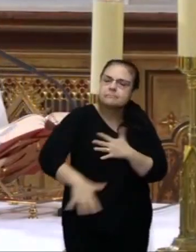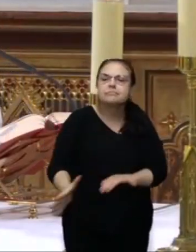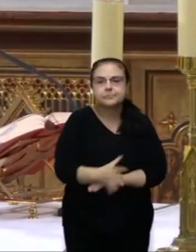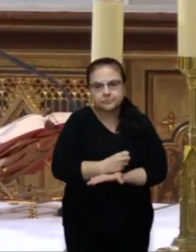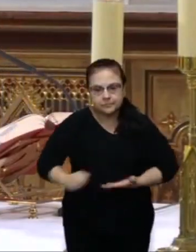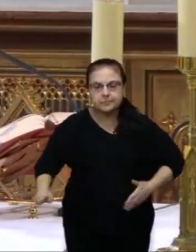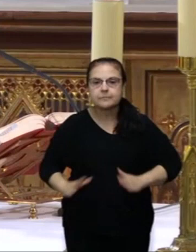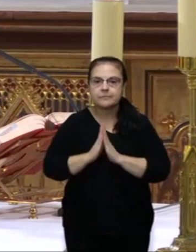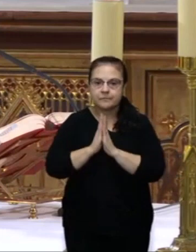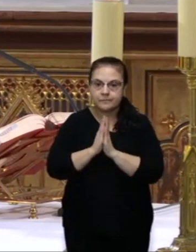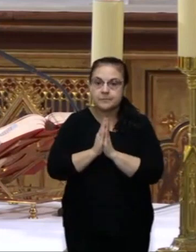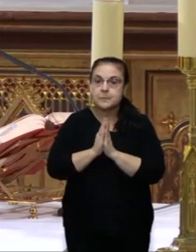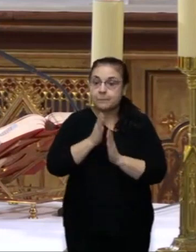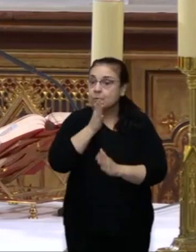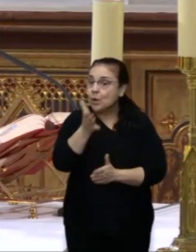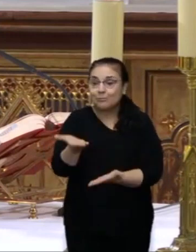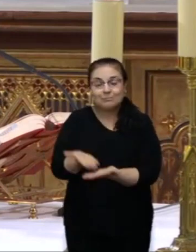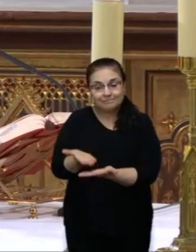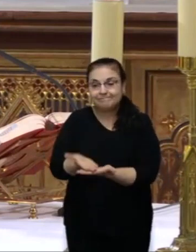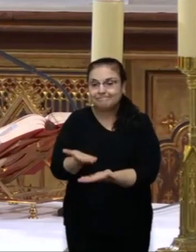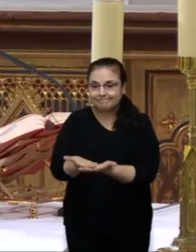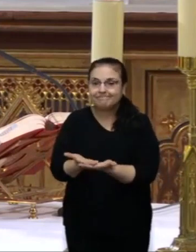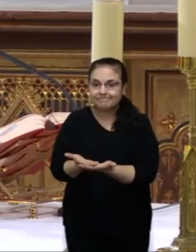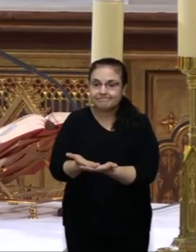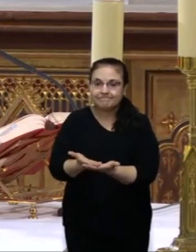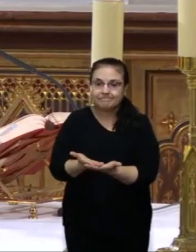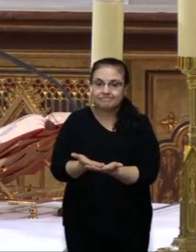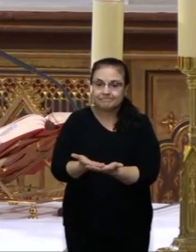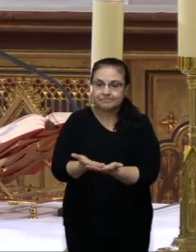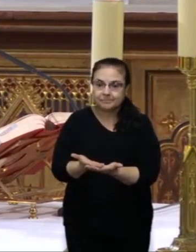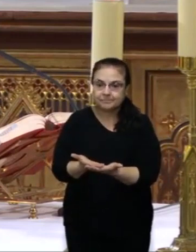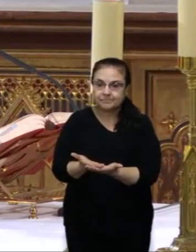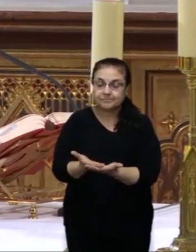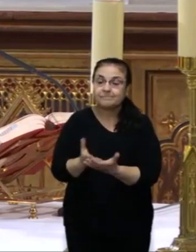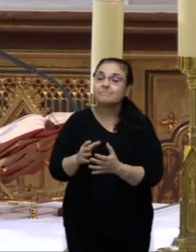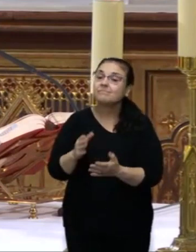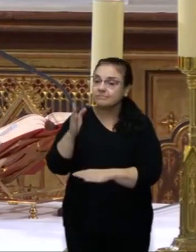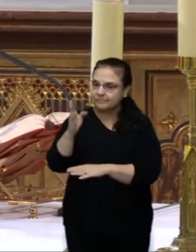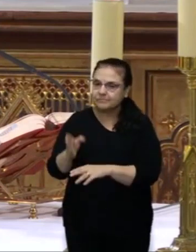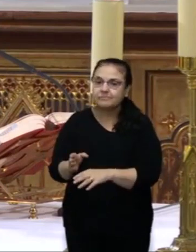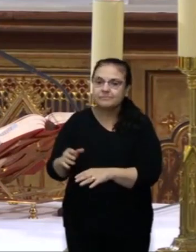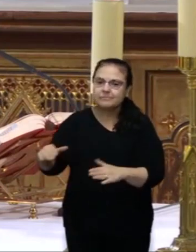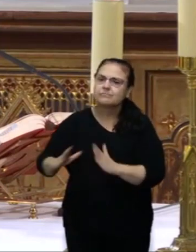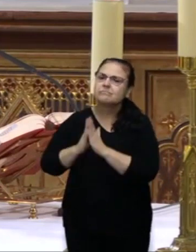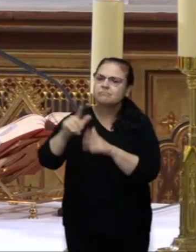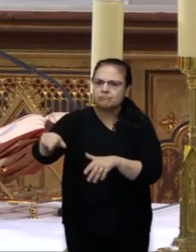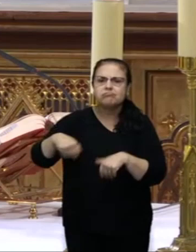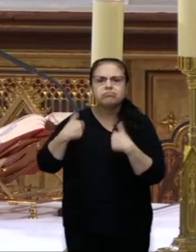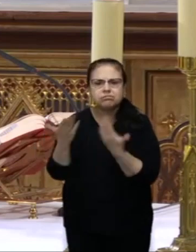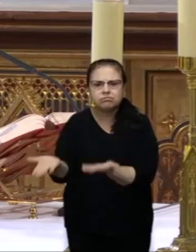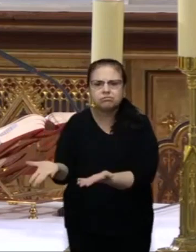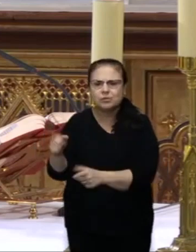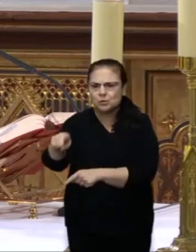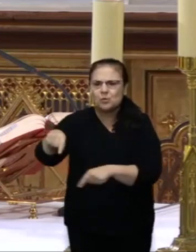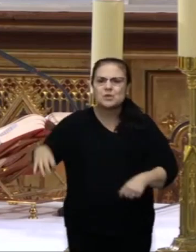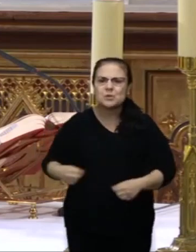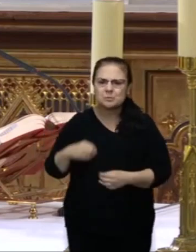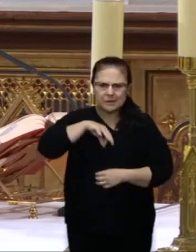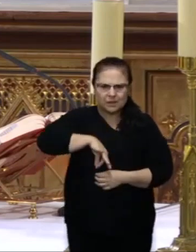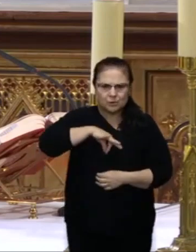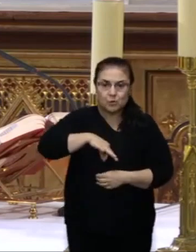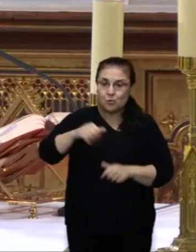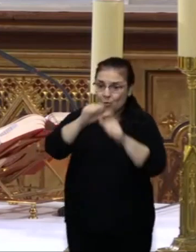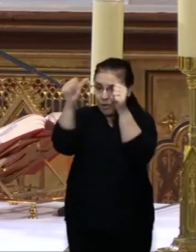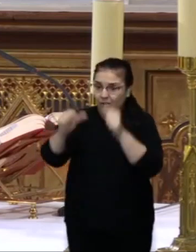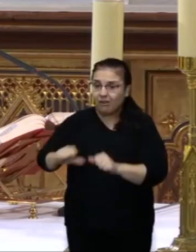fuente de toda santidad. Por eso te pedimos que santifiques estos dones con la efusión de tu Espíritu, de